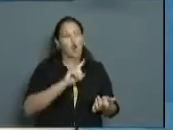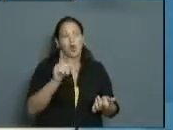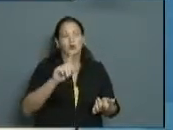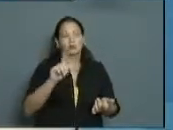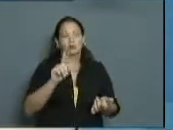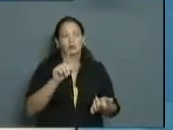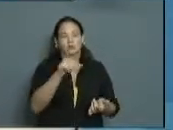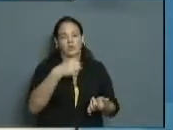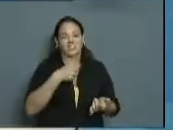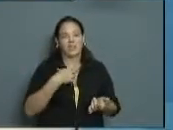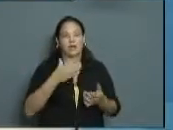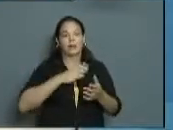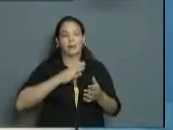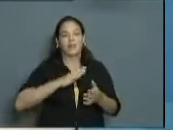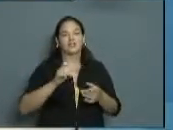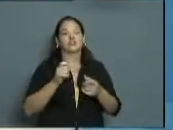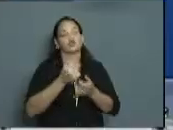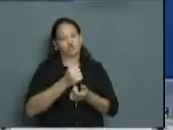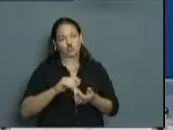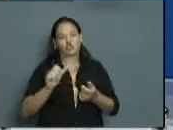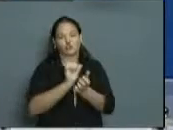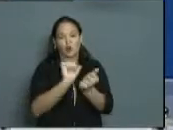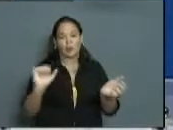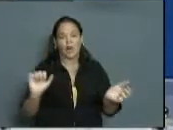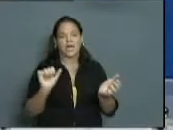esperar la Soberana Plus. Bueno,